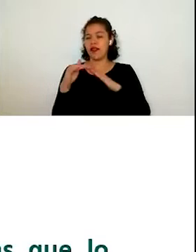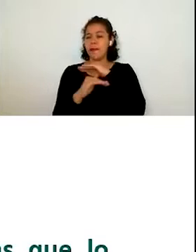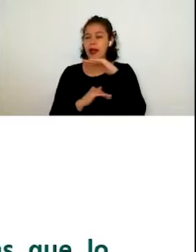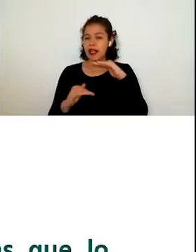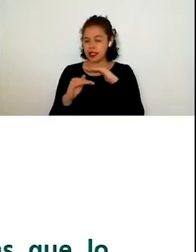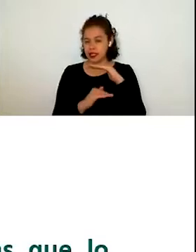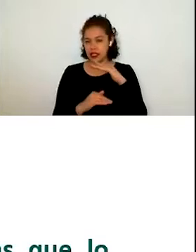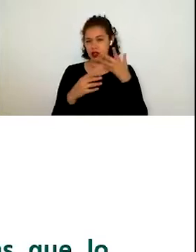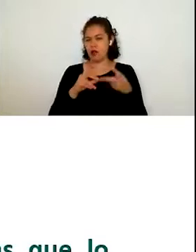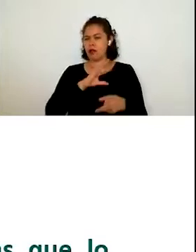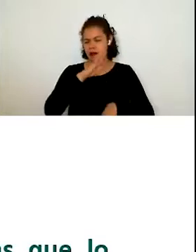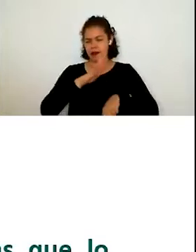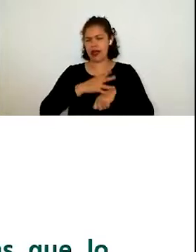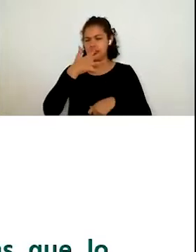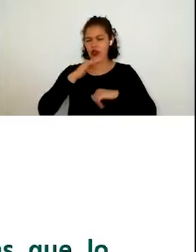instituciones pueden